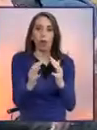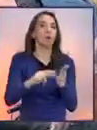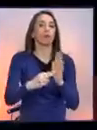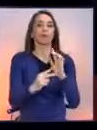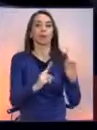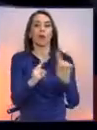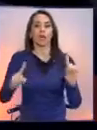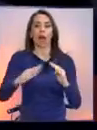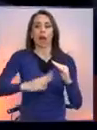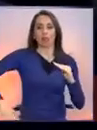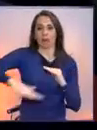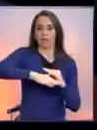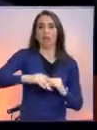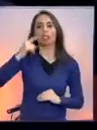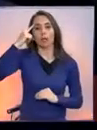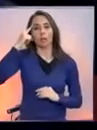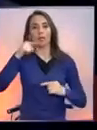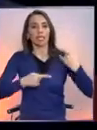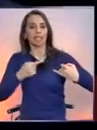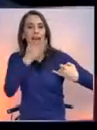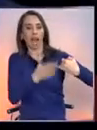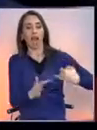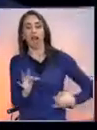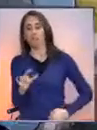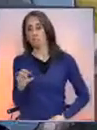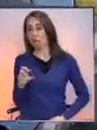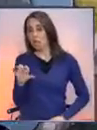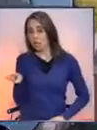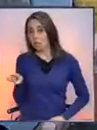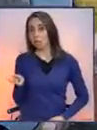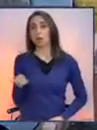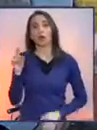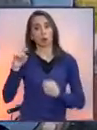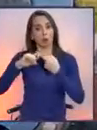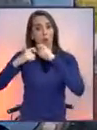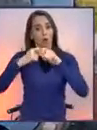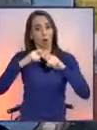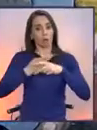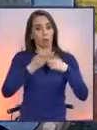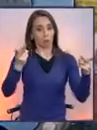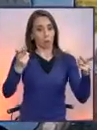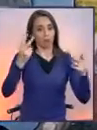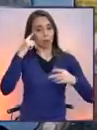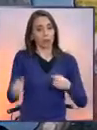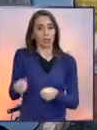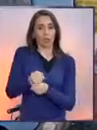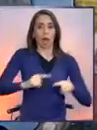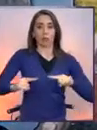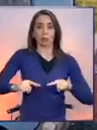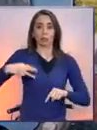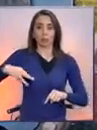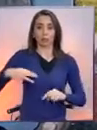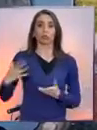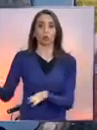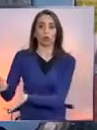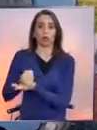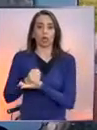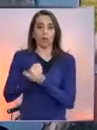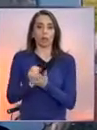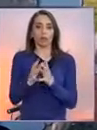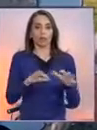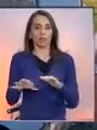cada barrio. ¿Qué opina de su rival? Felipe es una persona muy polémica en lo público, pero en la administración municipal ha sido muy colaborador en muchas